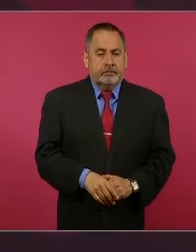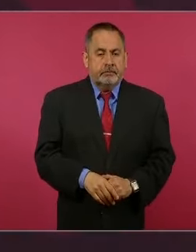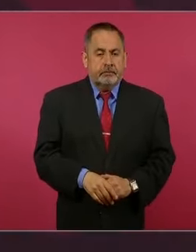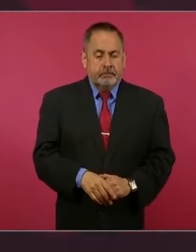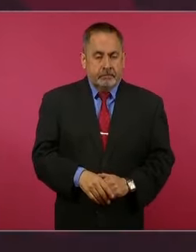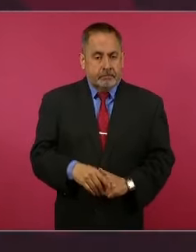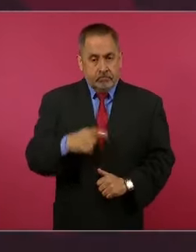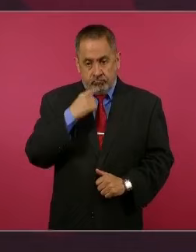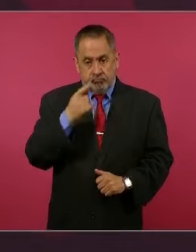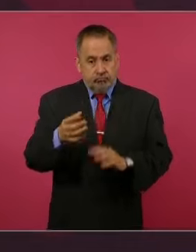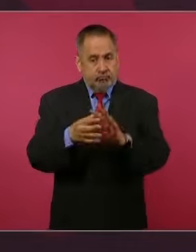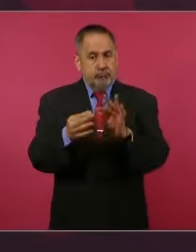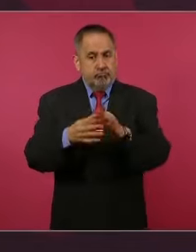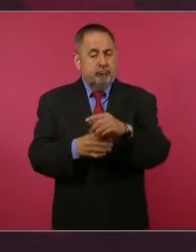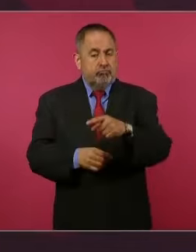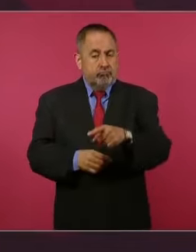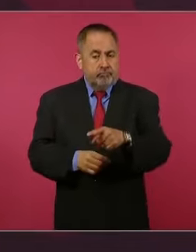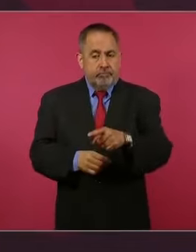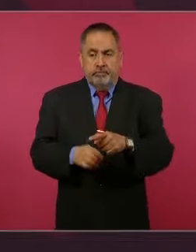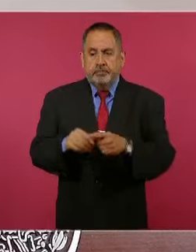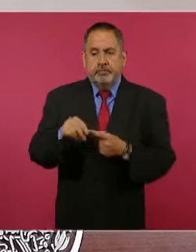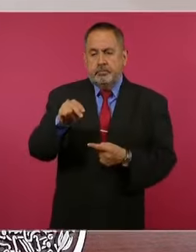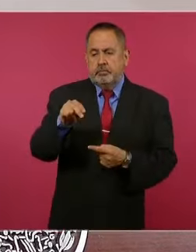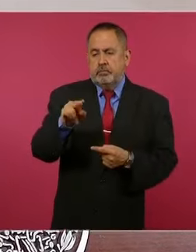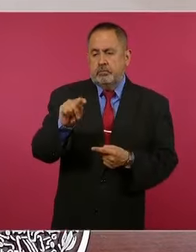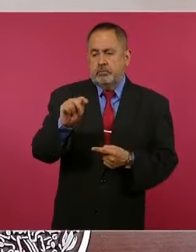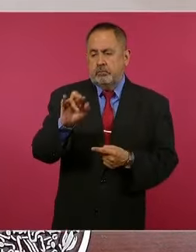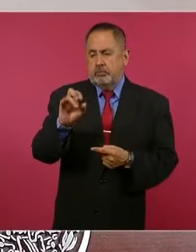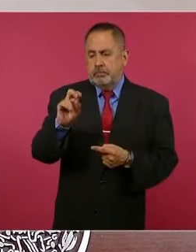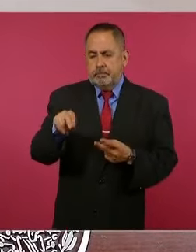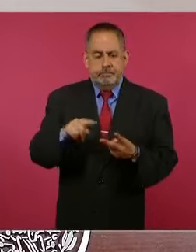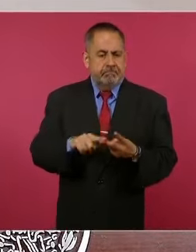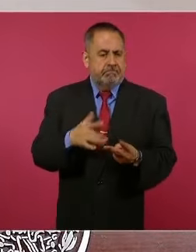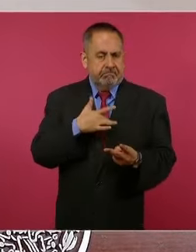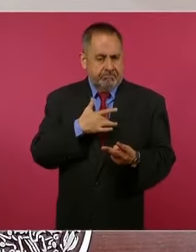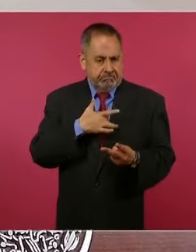estoy hablando de nutrición cardiología